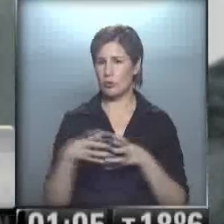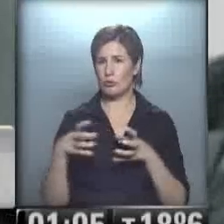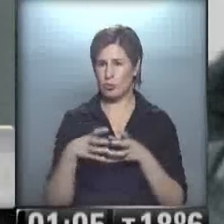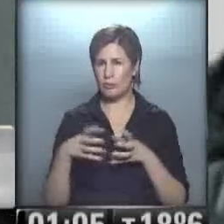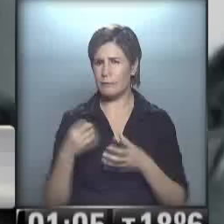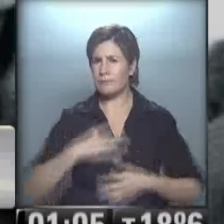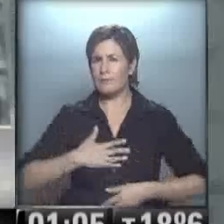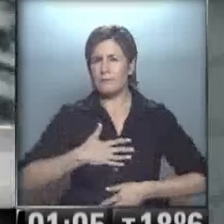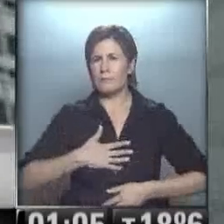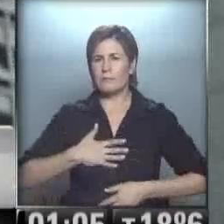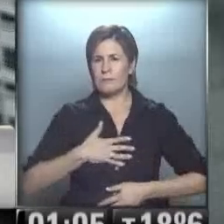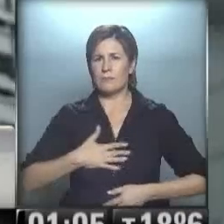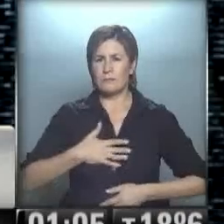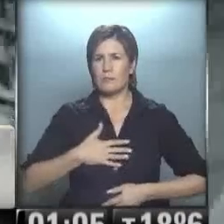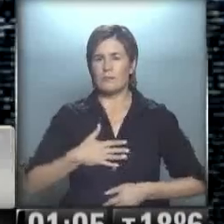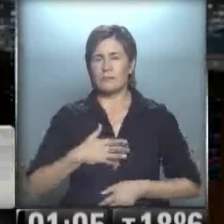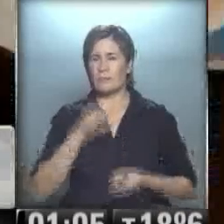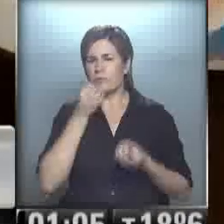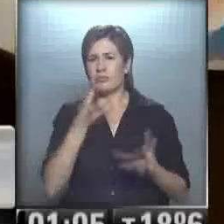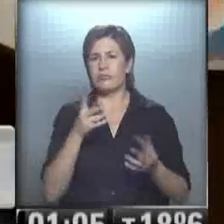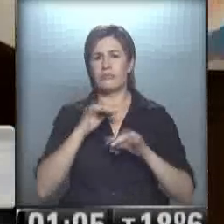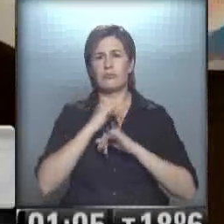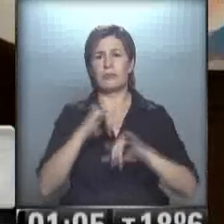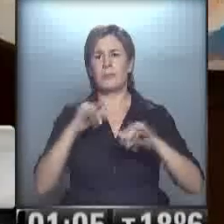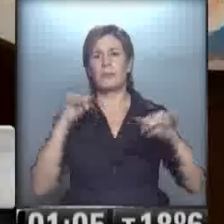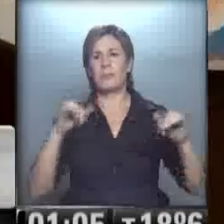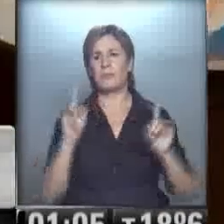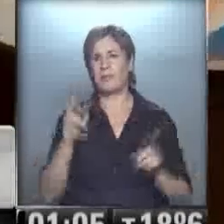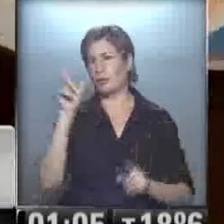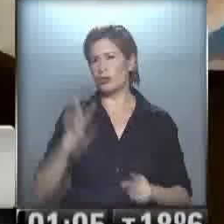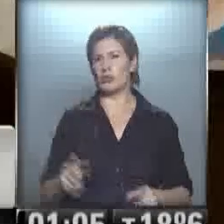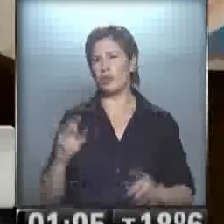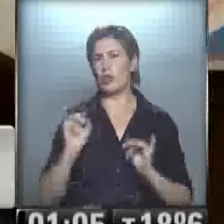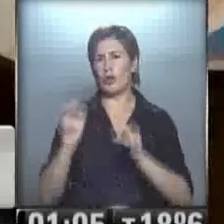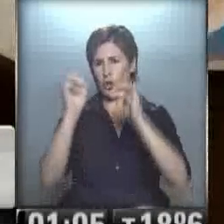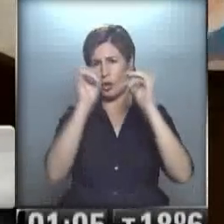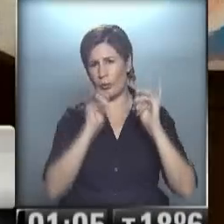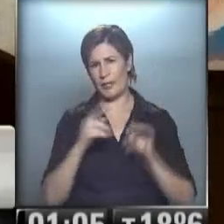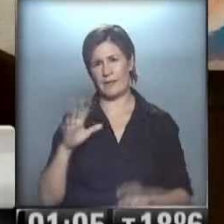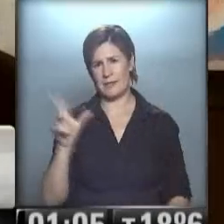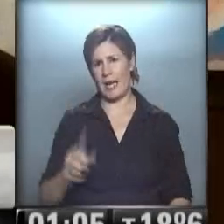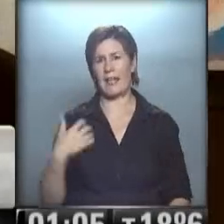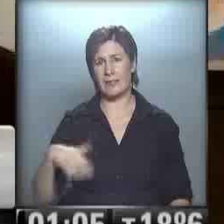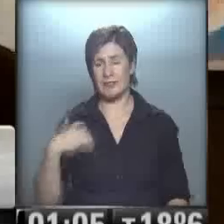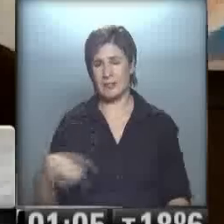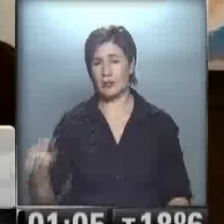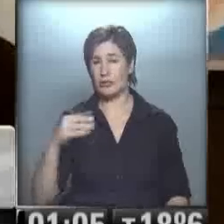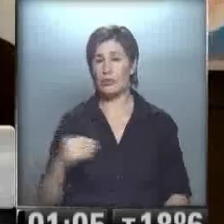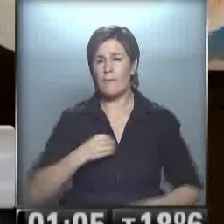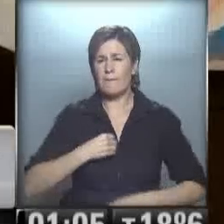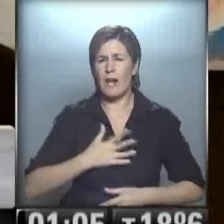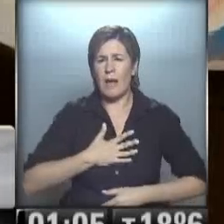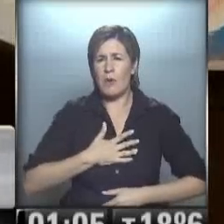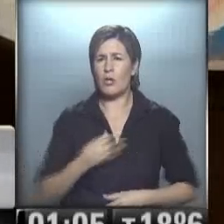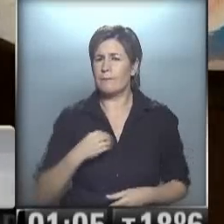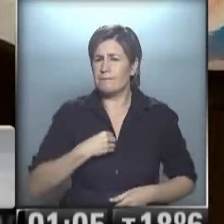que sentimos y lo que siente cada joven del país. Cuando le mete amor y pasión a lo que le gusta, es lo único que hace falta para poder